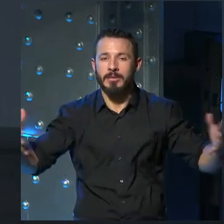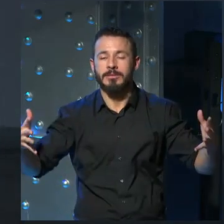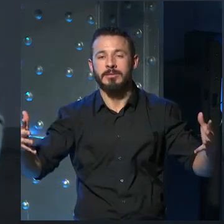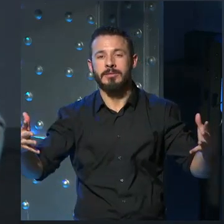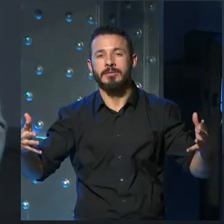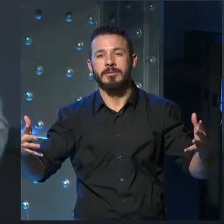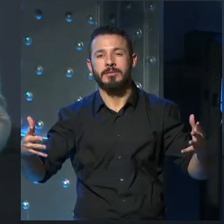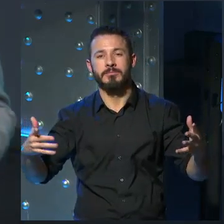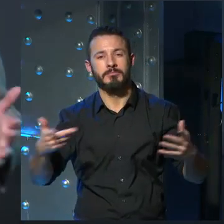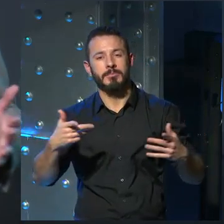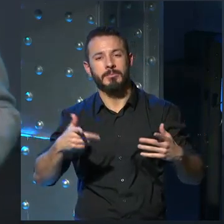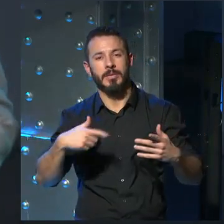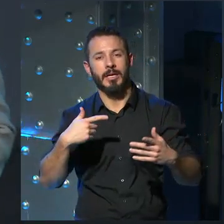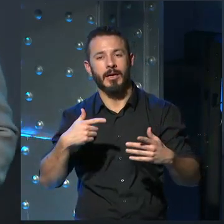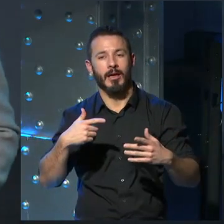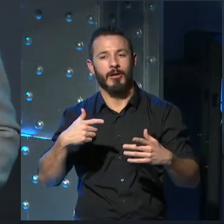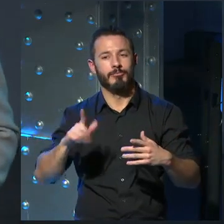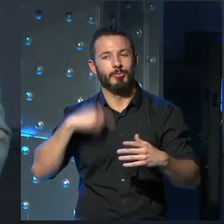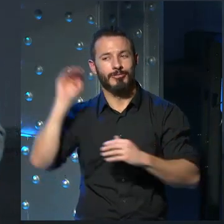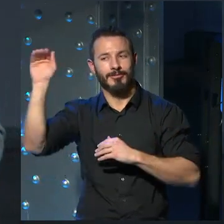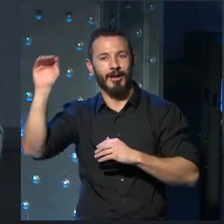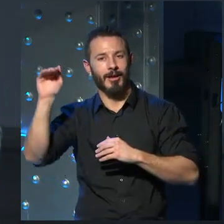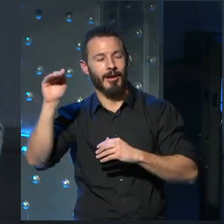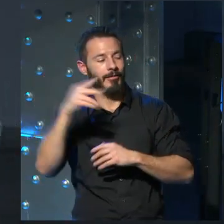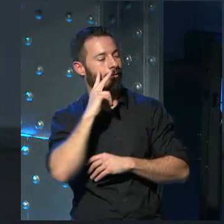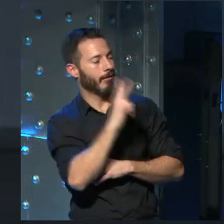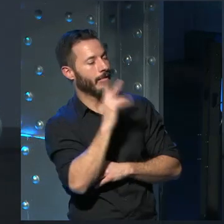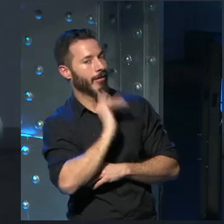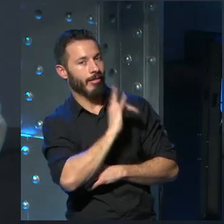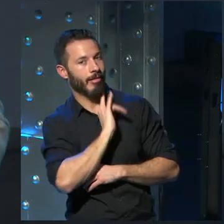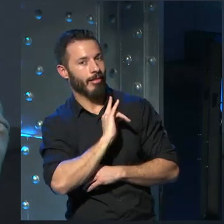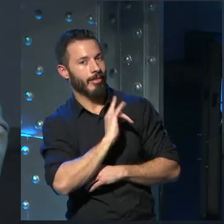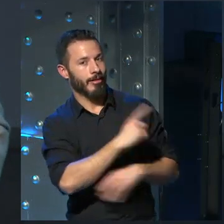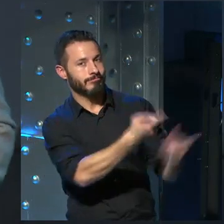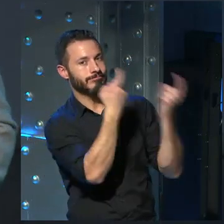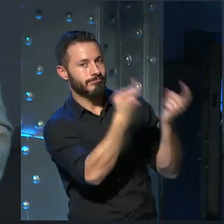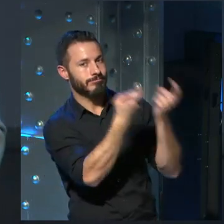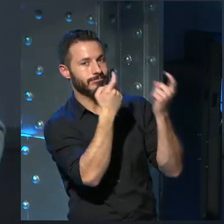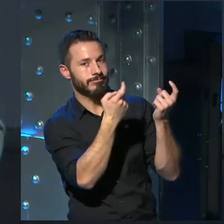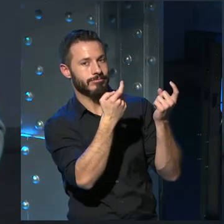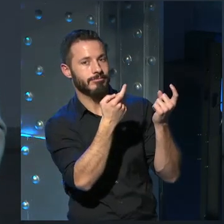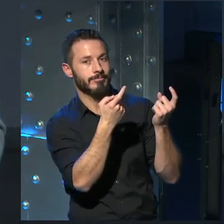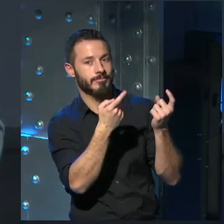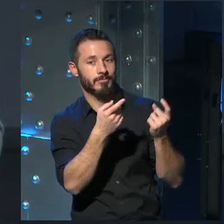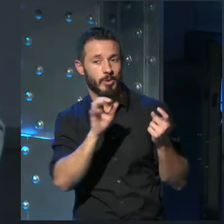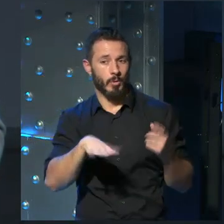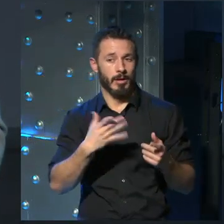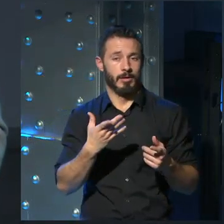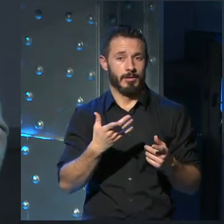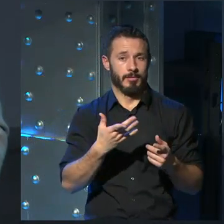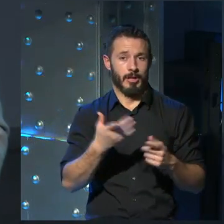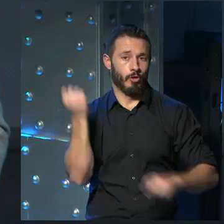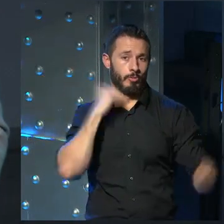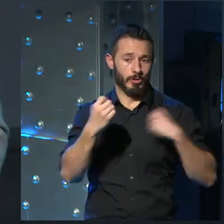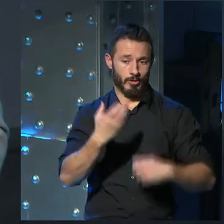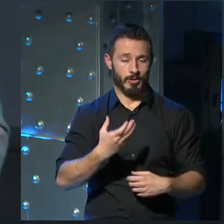dando lecciones en el extranjero como las está dando de lo que tiene que ser el comportamiento unido del municipalismo español en